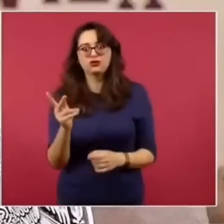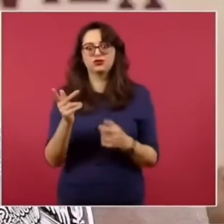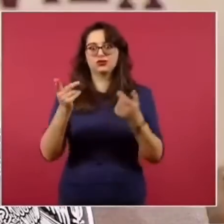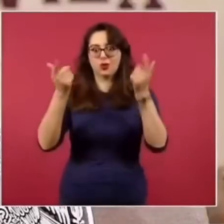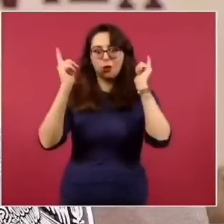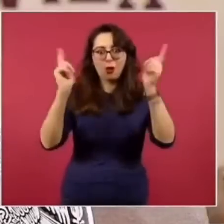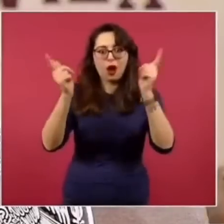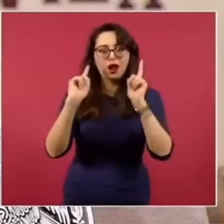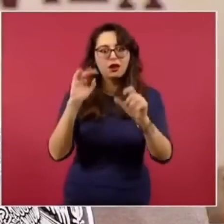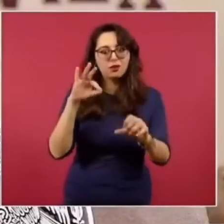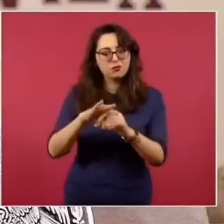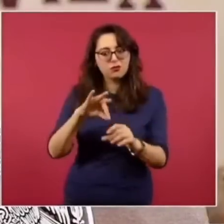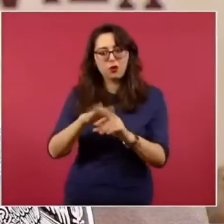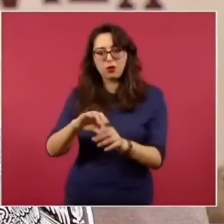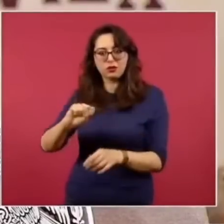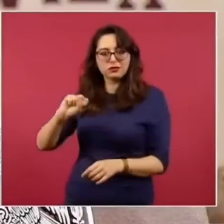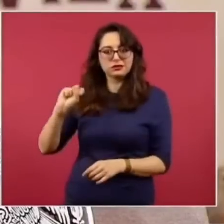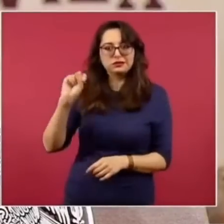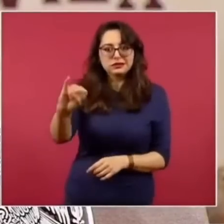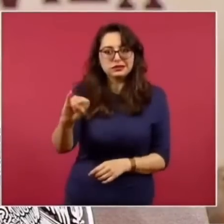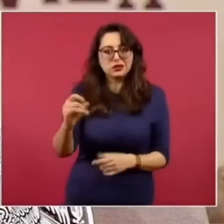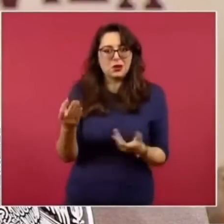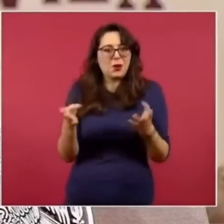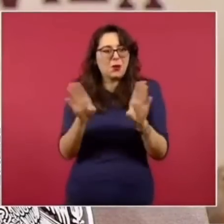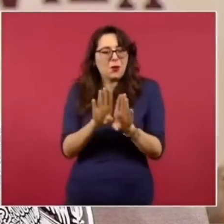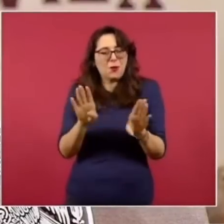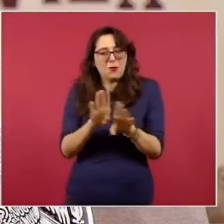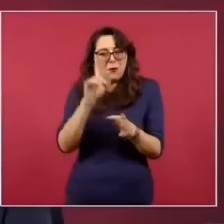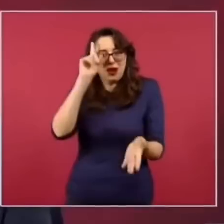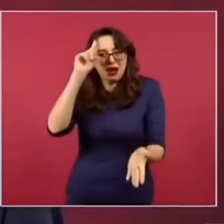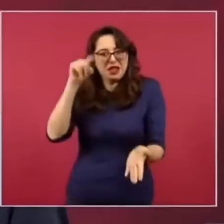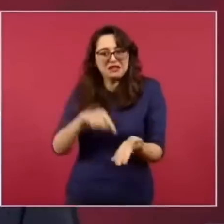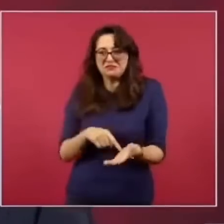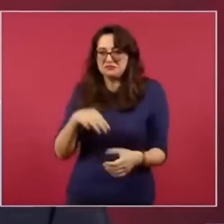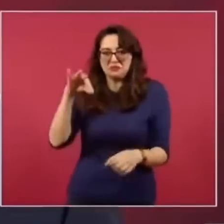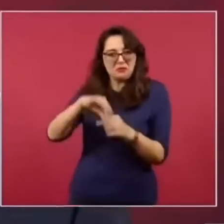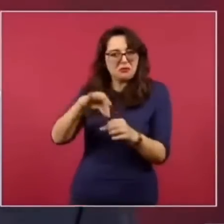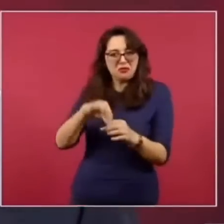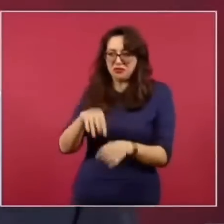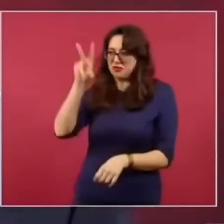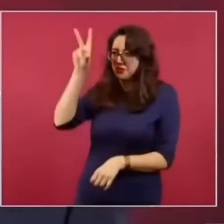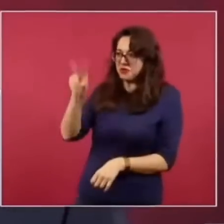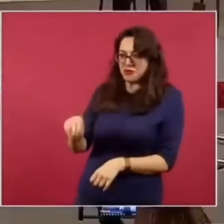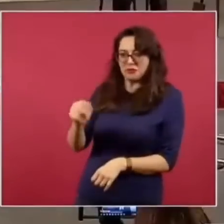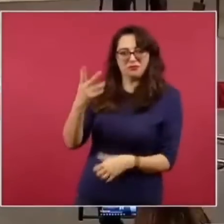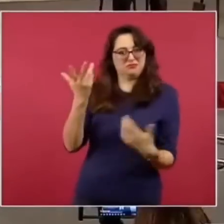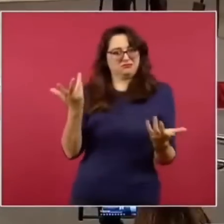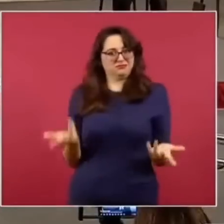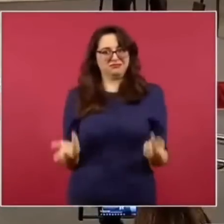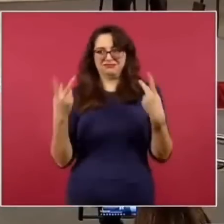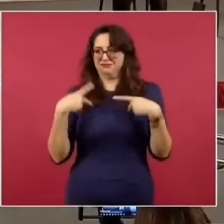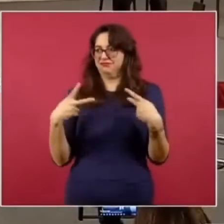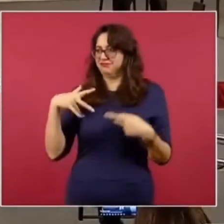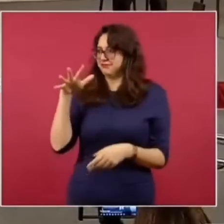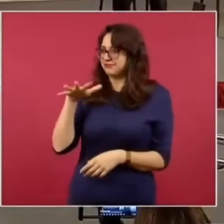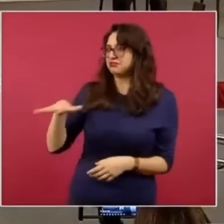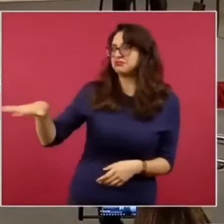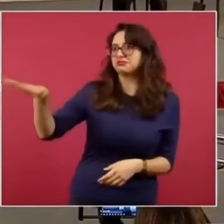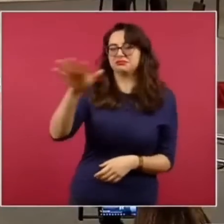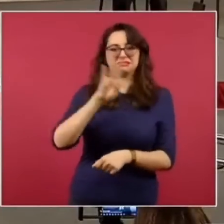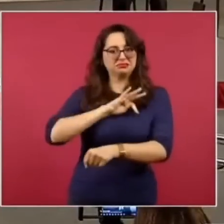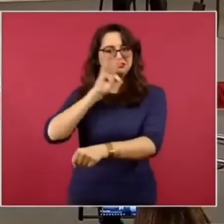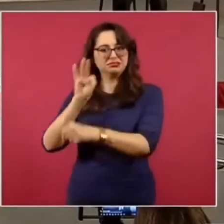cuando legisladoras y legisladores actúan en conciencia del bienestar público. Muchas gracias. Pasemos ahora a un